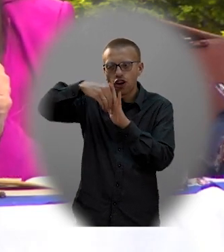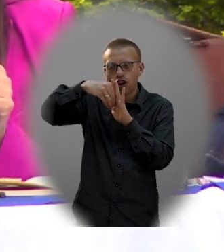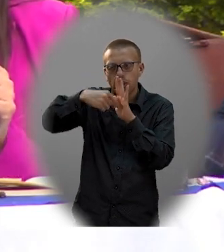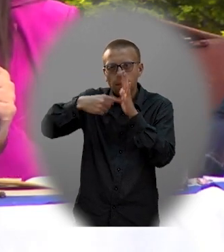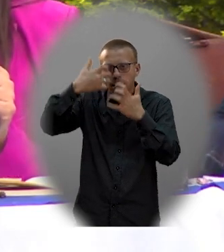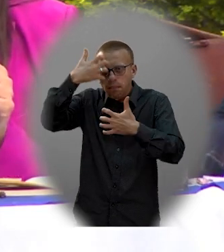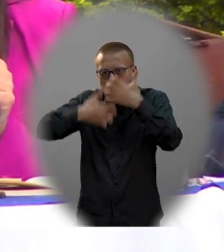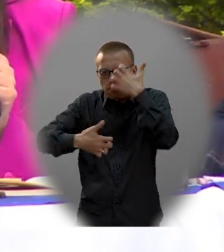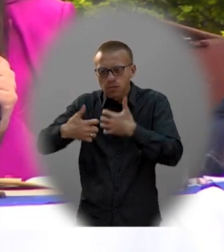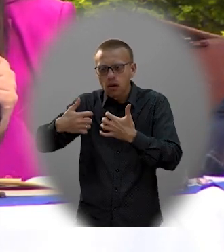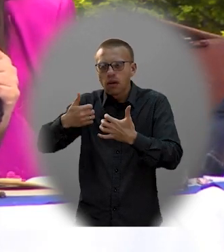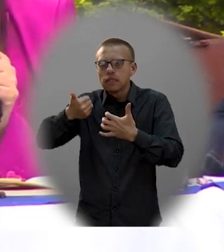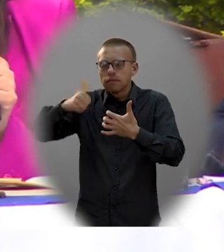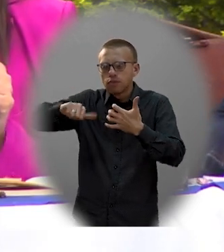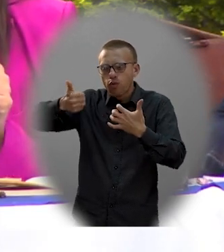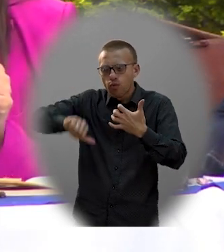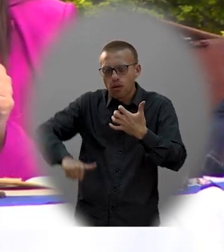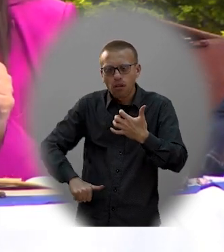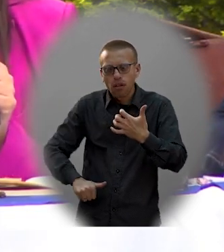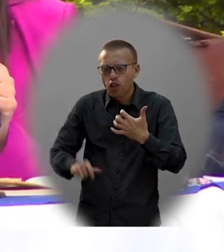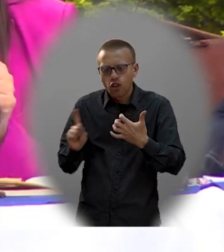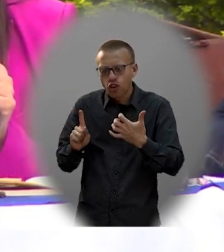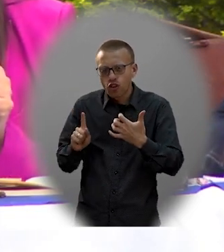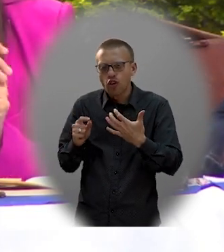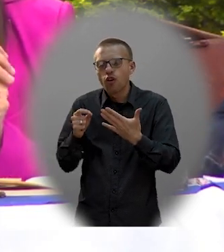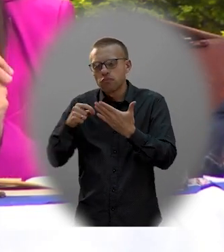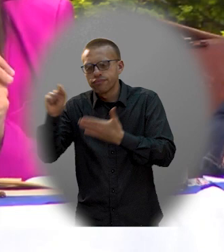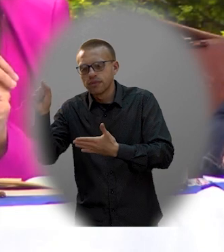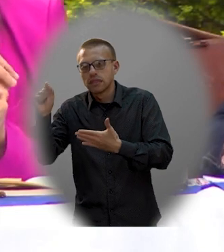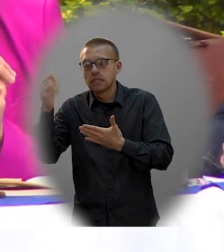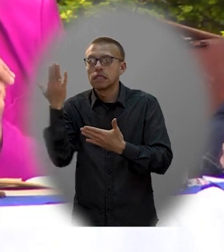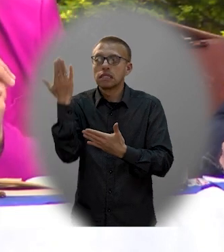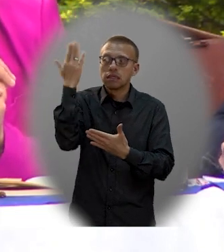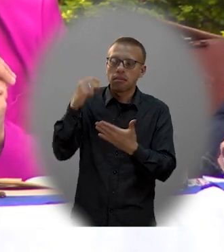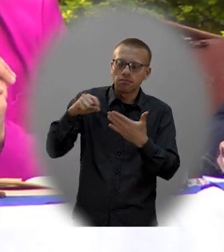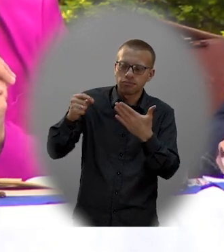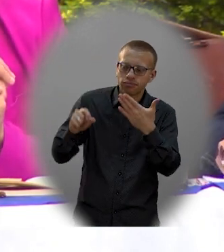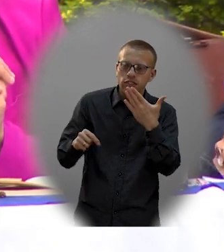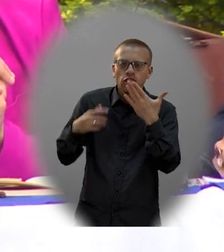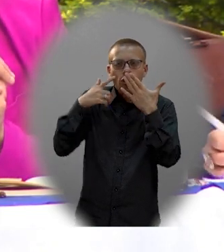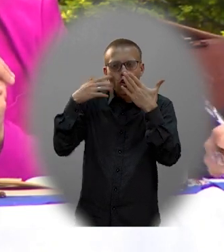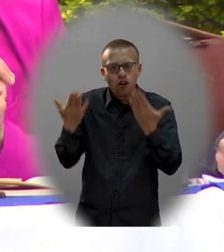está funcionando y qué no está funcionando y poder asumir correctivos a tiempo?